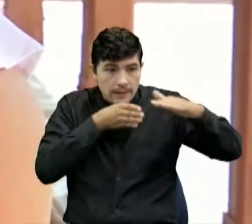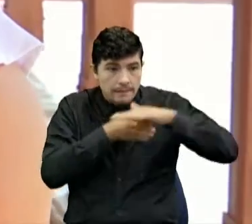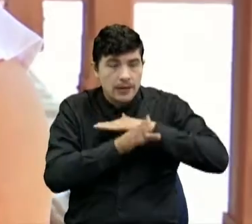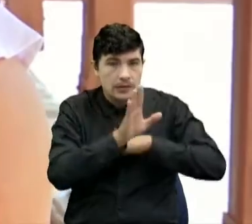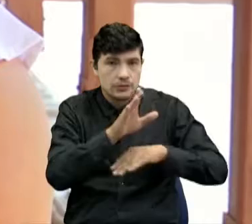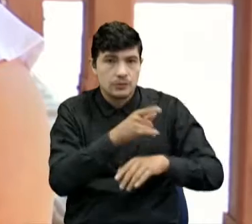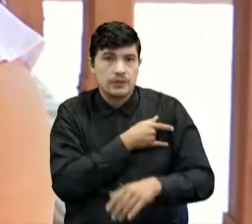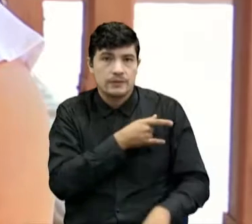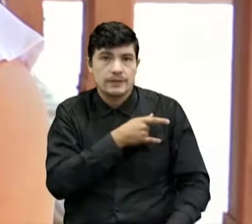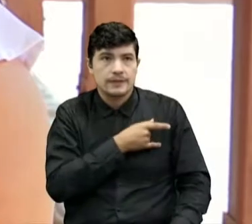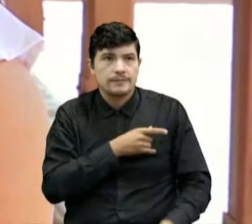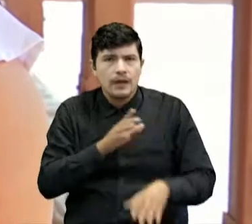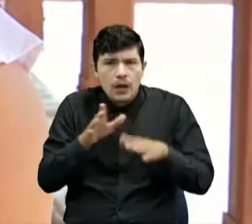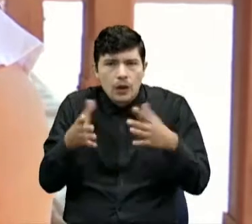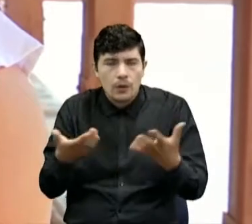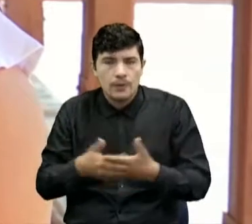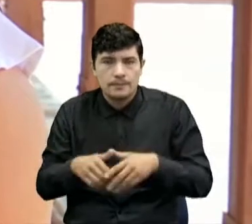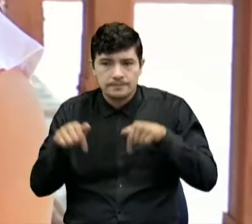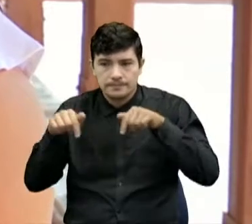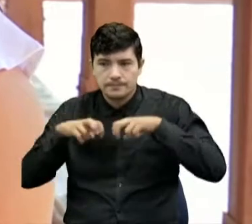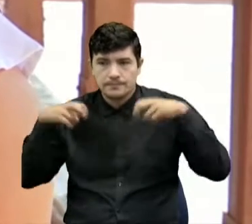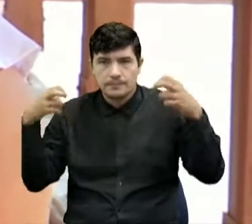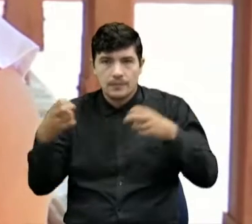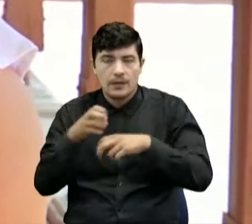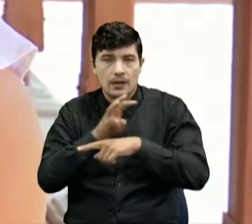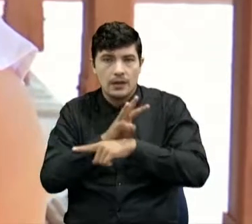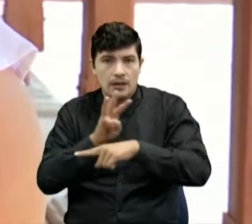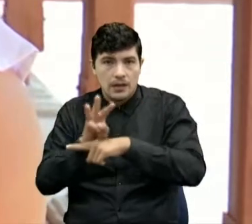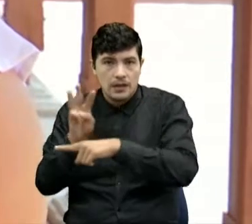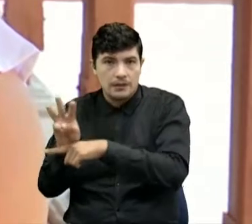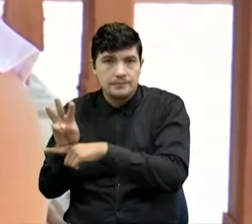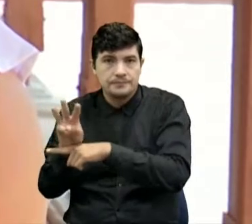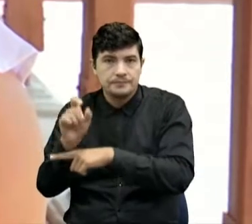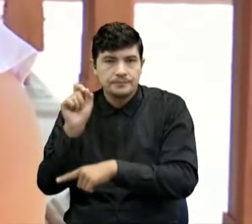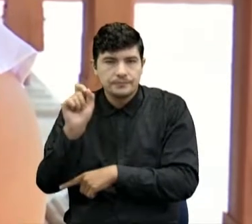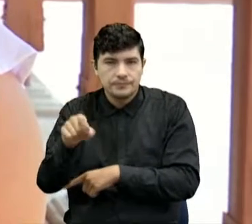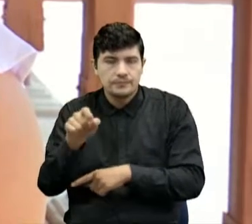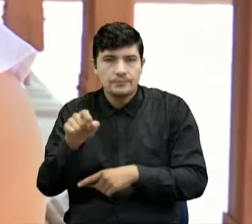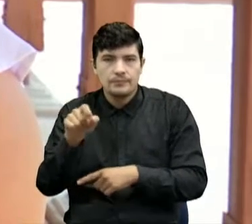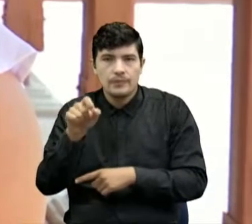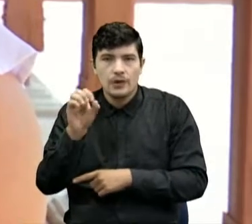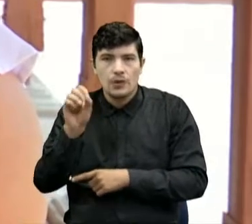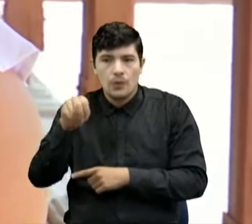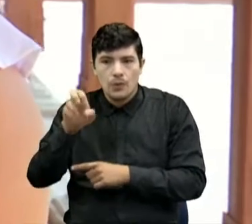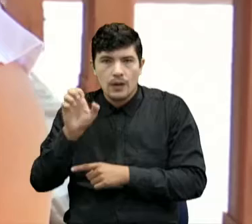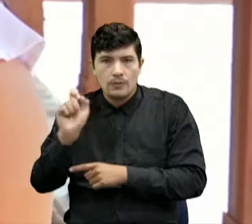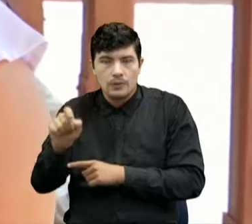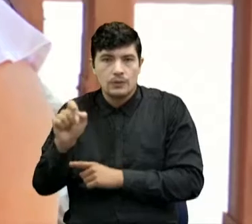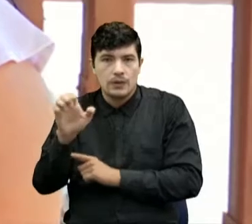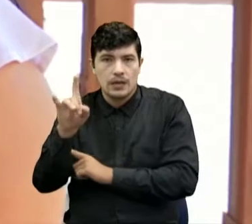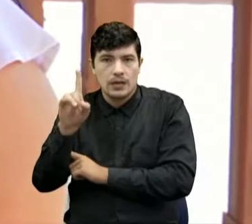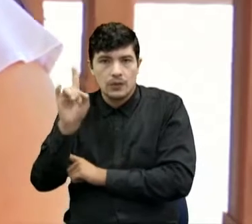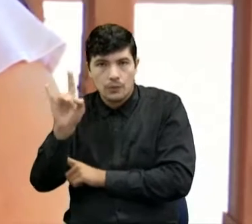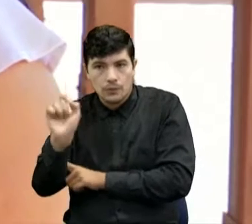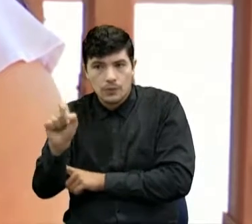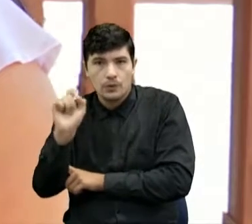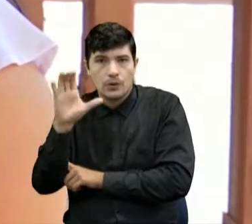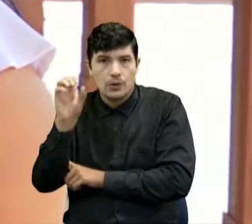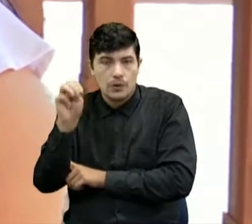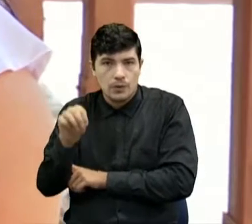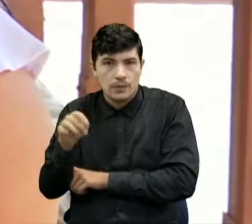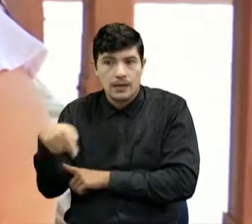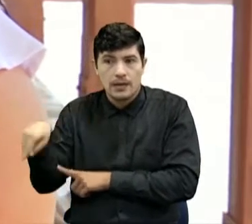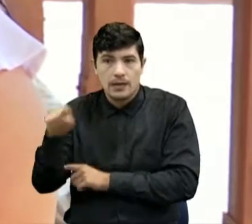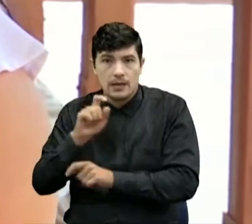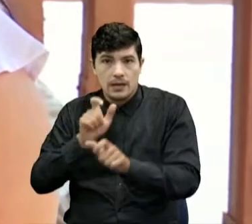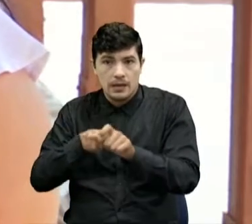universidad a través de nuestra página web www.one.cu puntocom por el link de